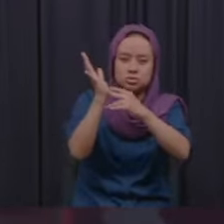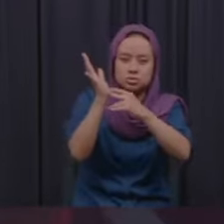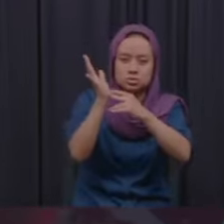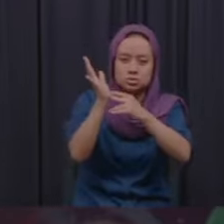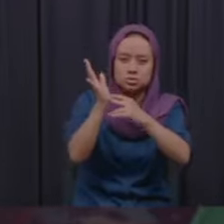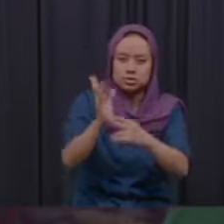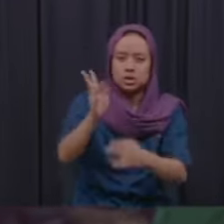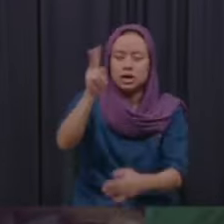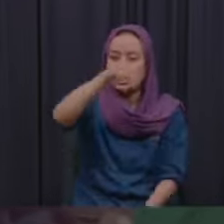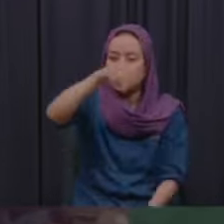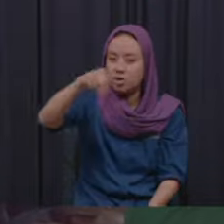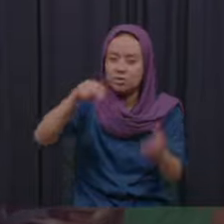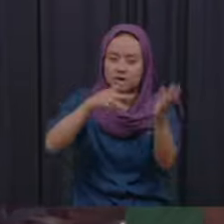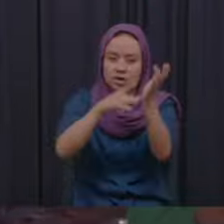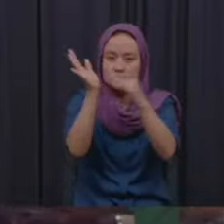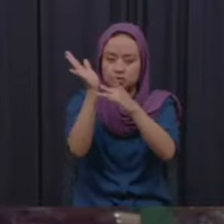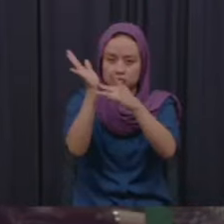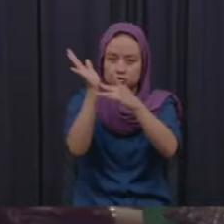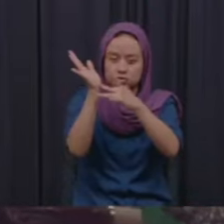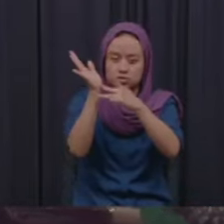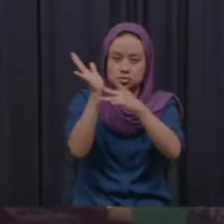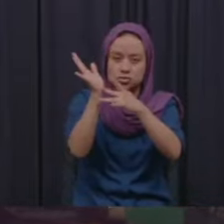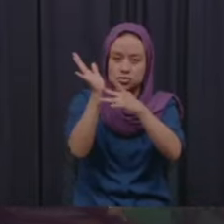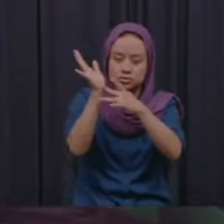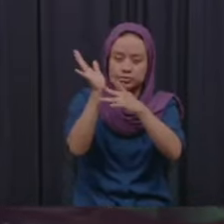En el nombre de Jesús.